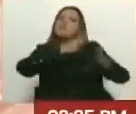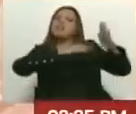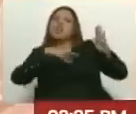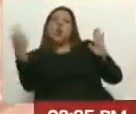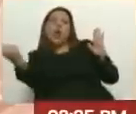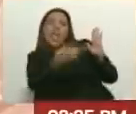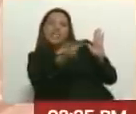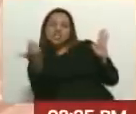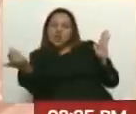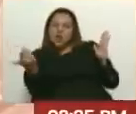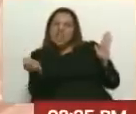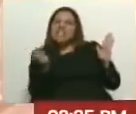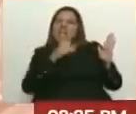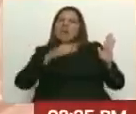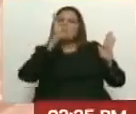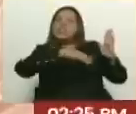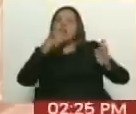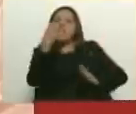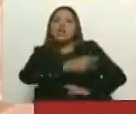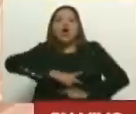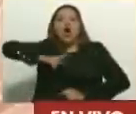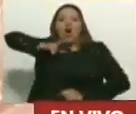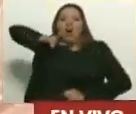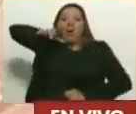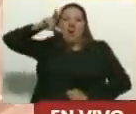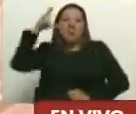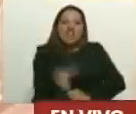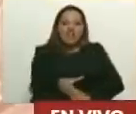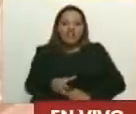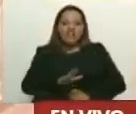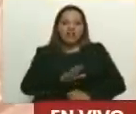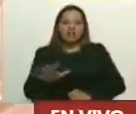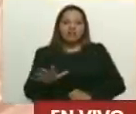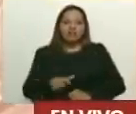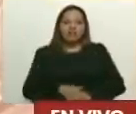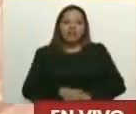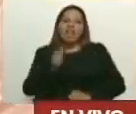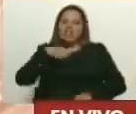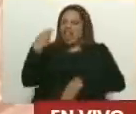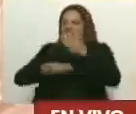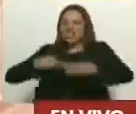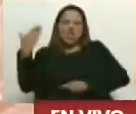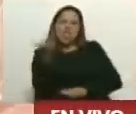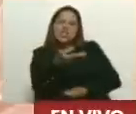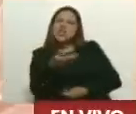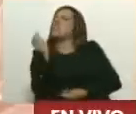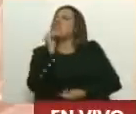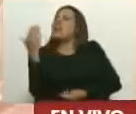¿Quién pintó eso tan horroroso? ¿Quién hizo eso? ¿Quién hizo eso?